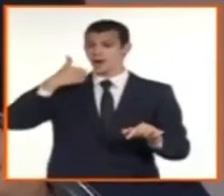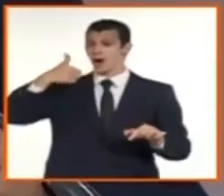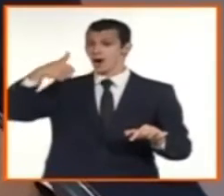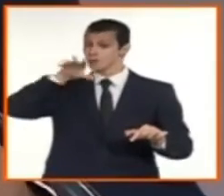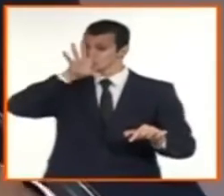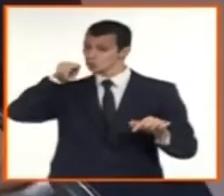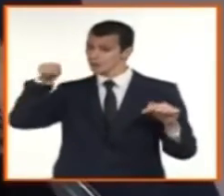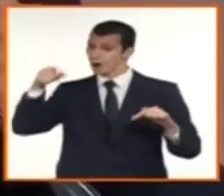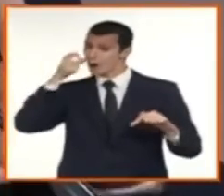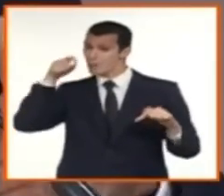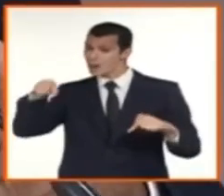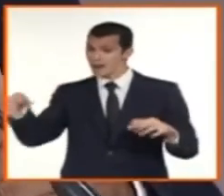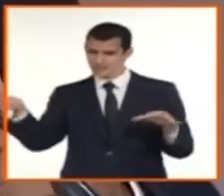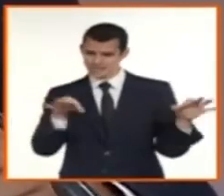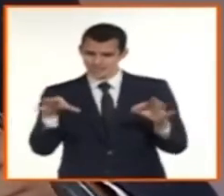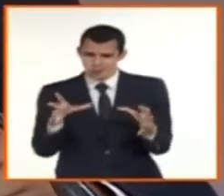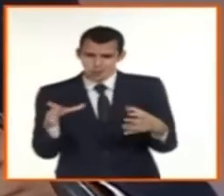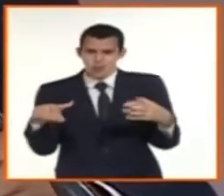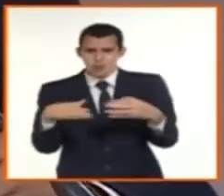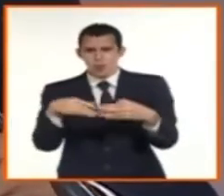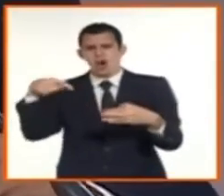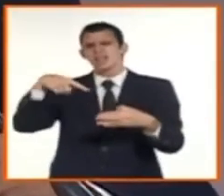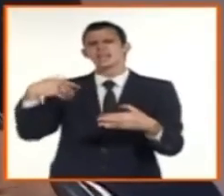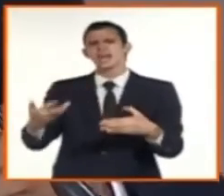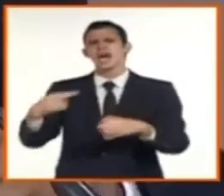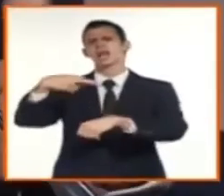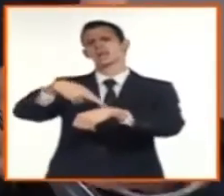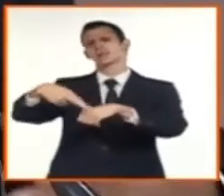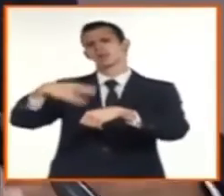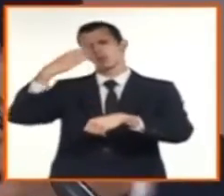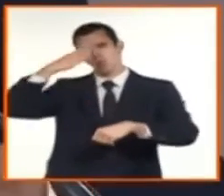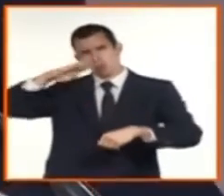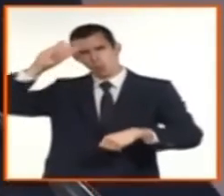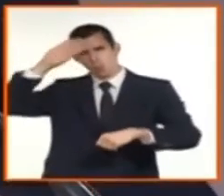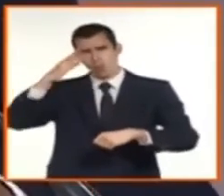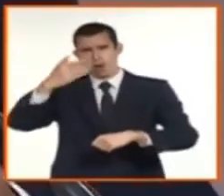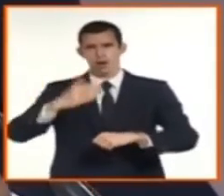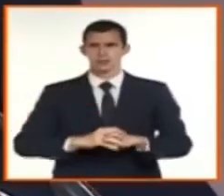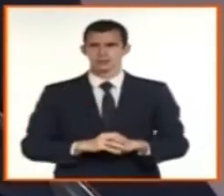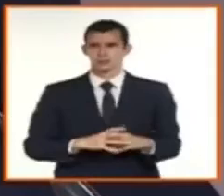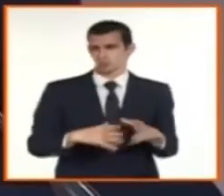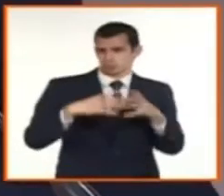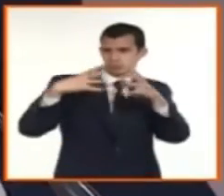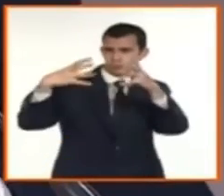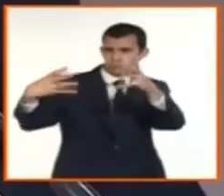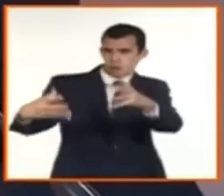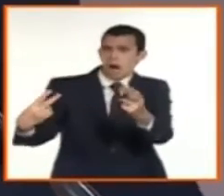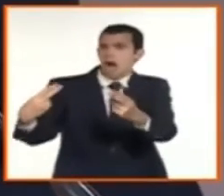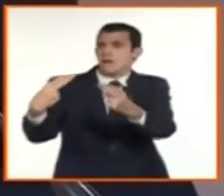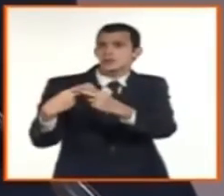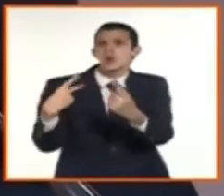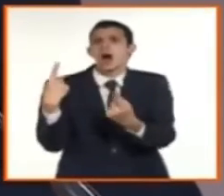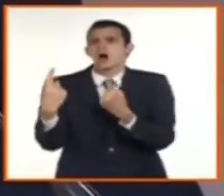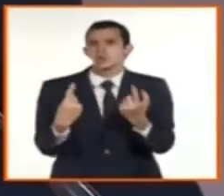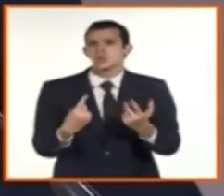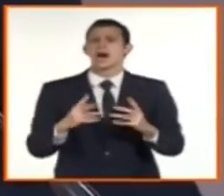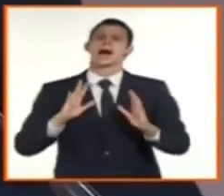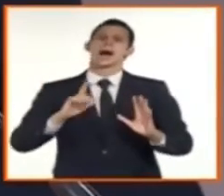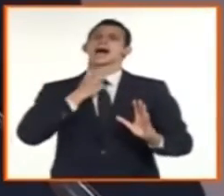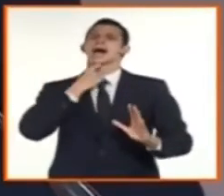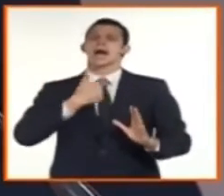independencia del evento que nosotros vamos a enfrentar bueno ya realizaremos una convocatoria